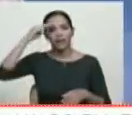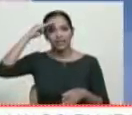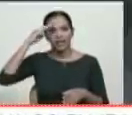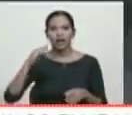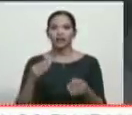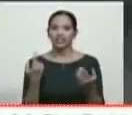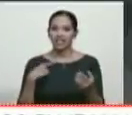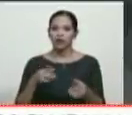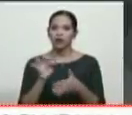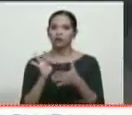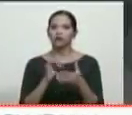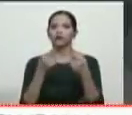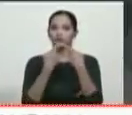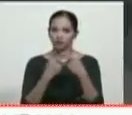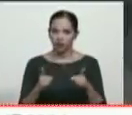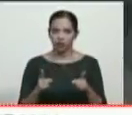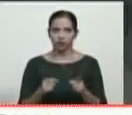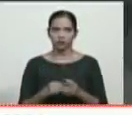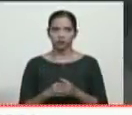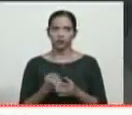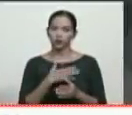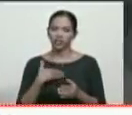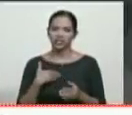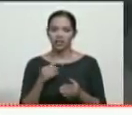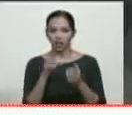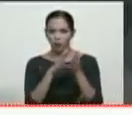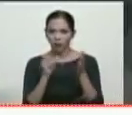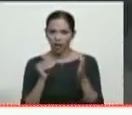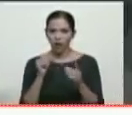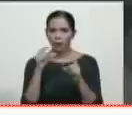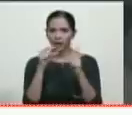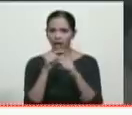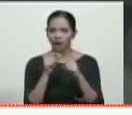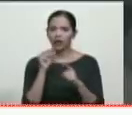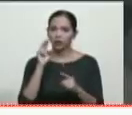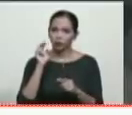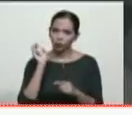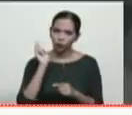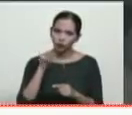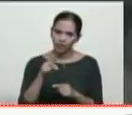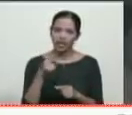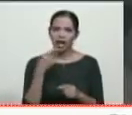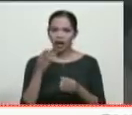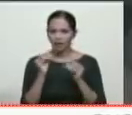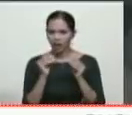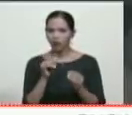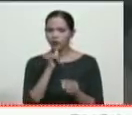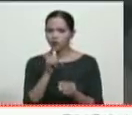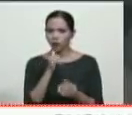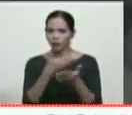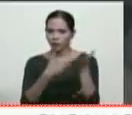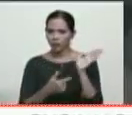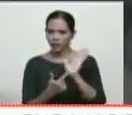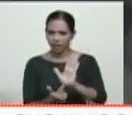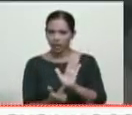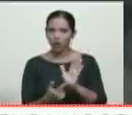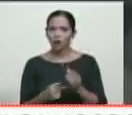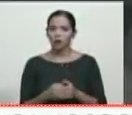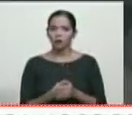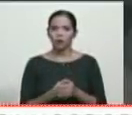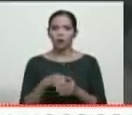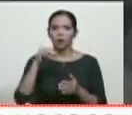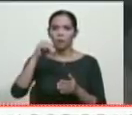Yo quisiera delimitar un poco las palabras que usted ha utilizado a propósito del informe presentado el día de hoy por Michelle Bachelet en